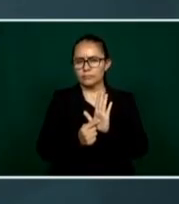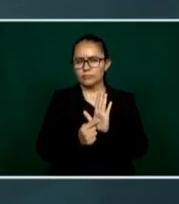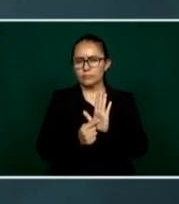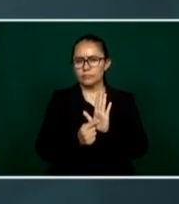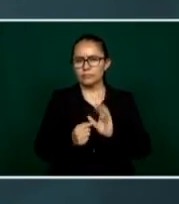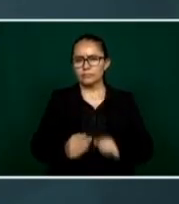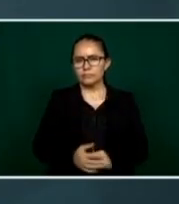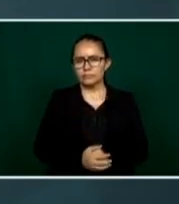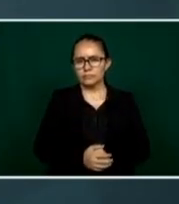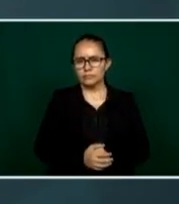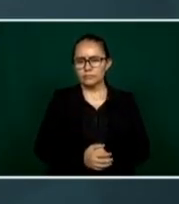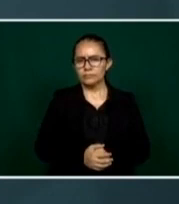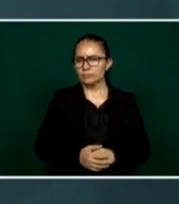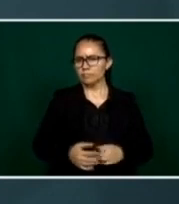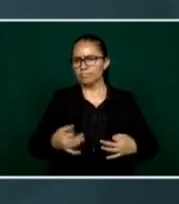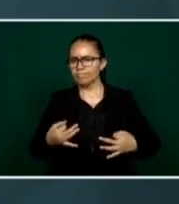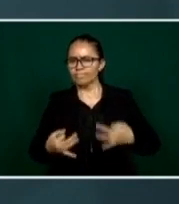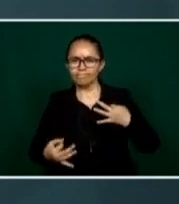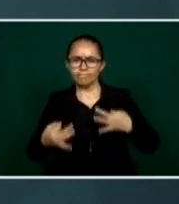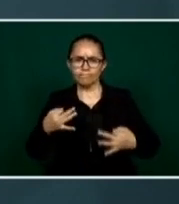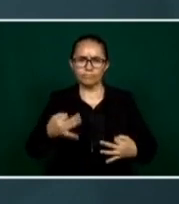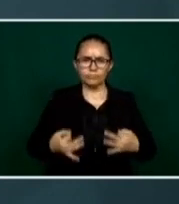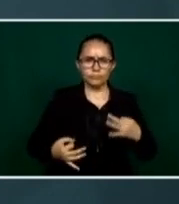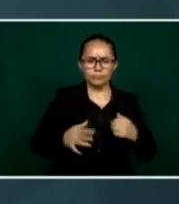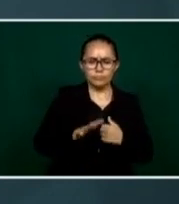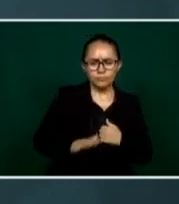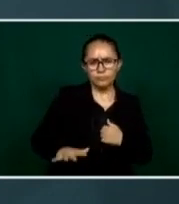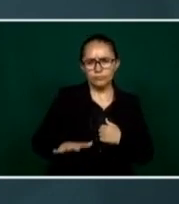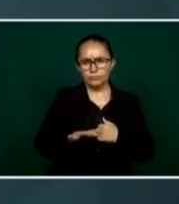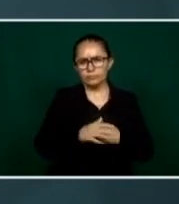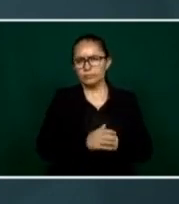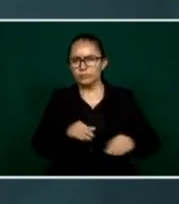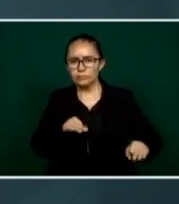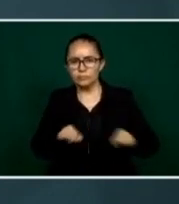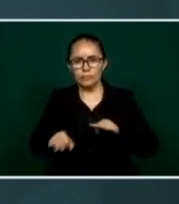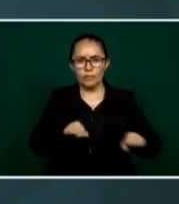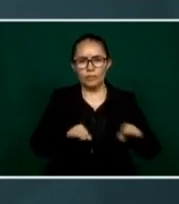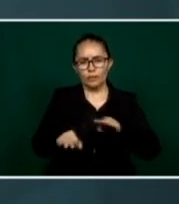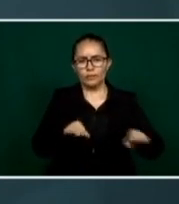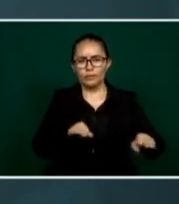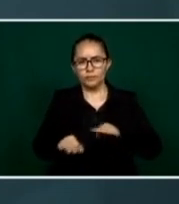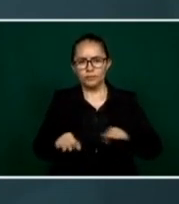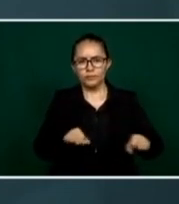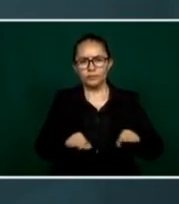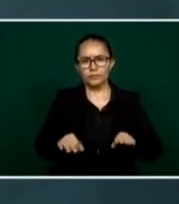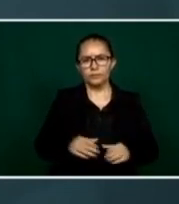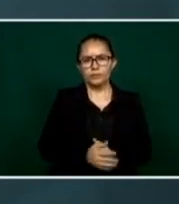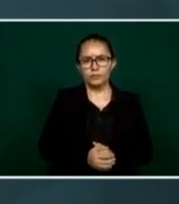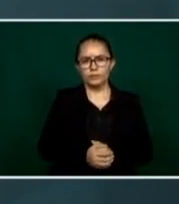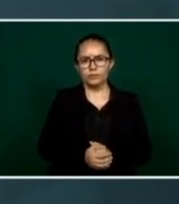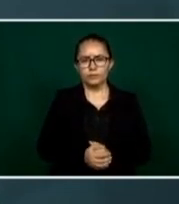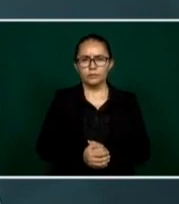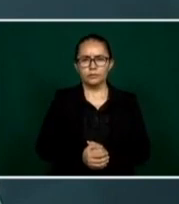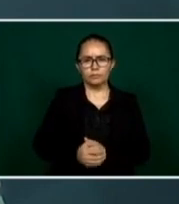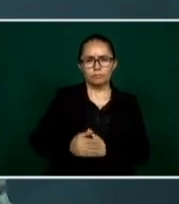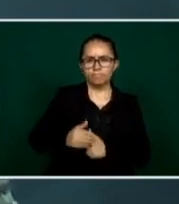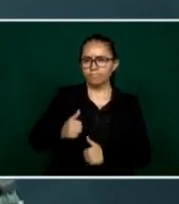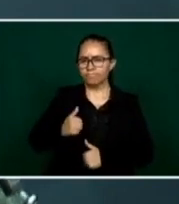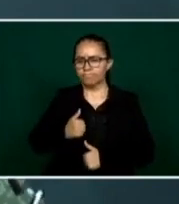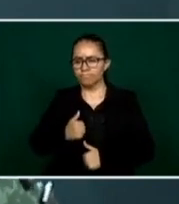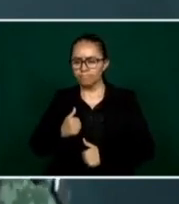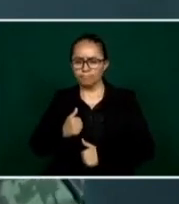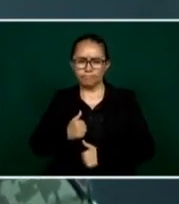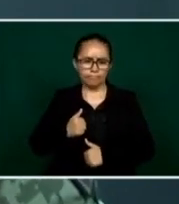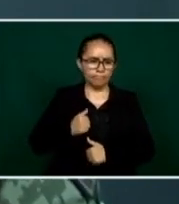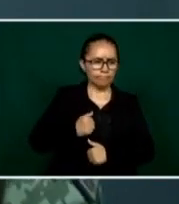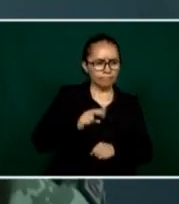es el resultado también de la coordinación del trabajo de las instancias de seguridad de los 3 órdenes de